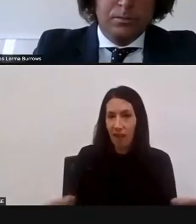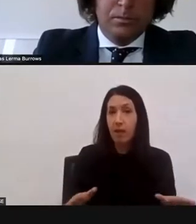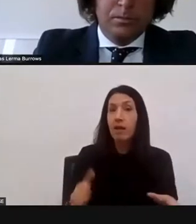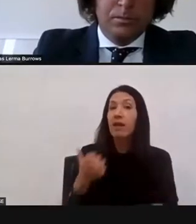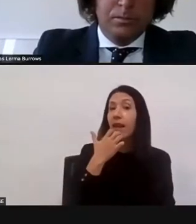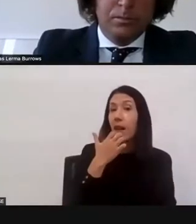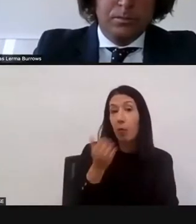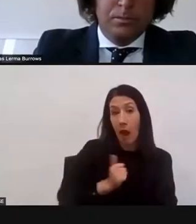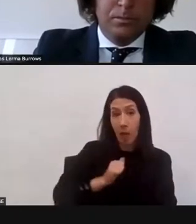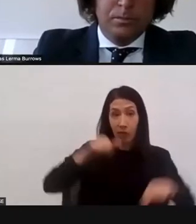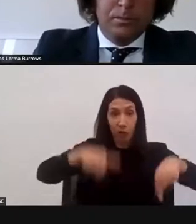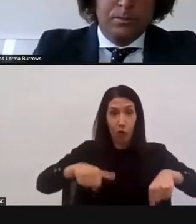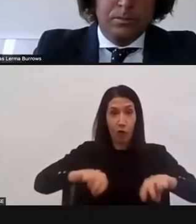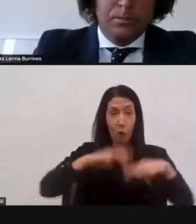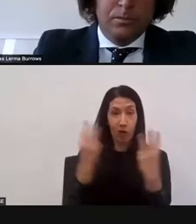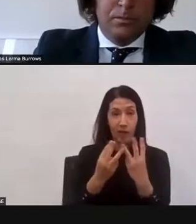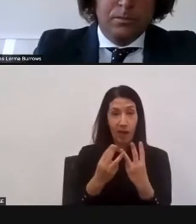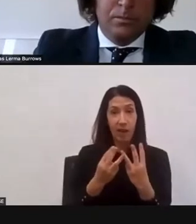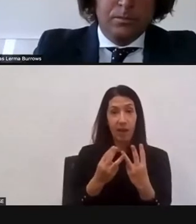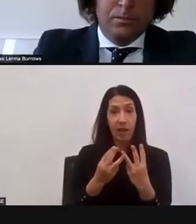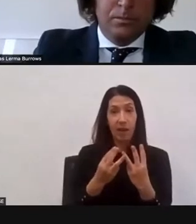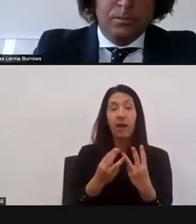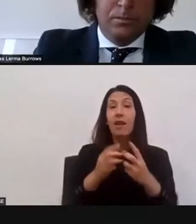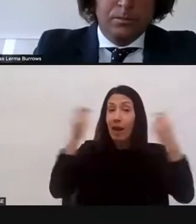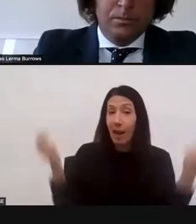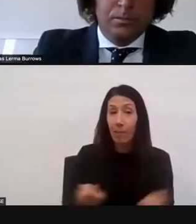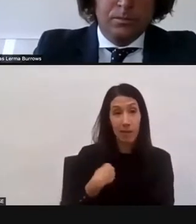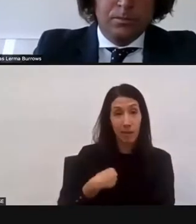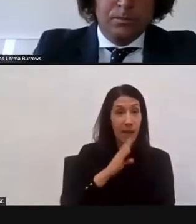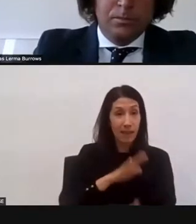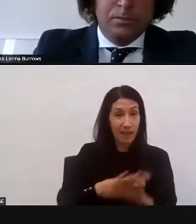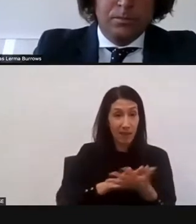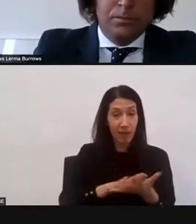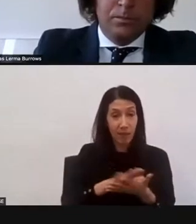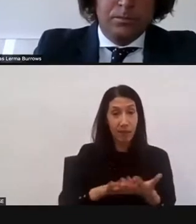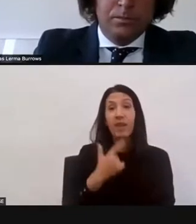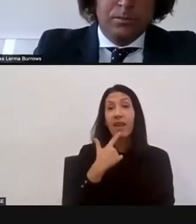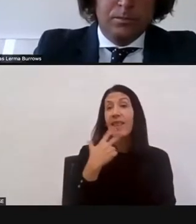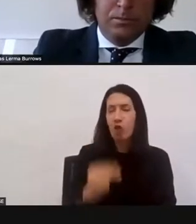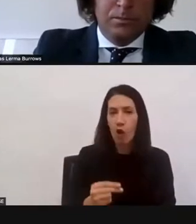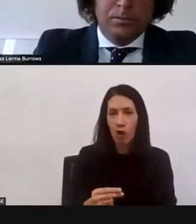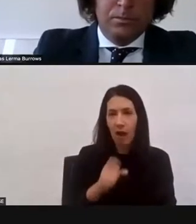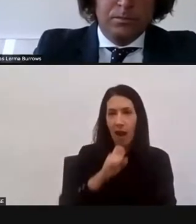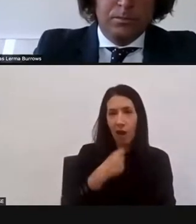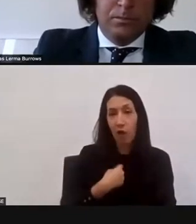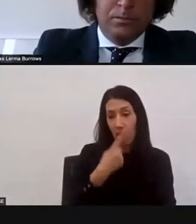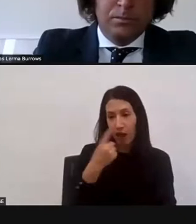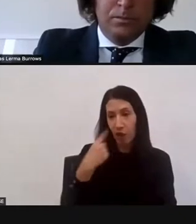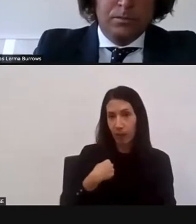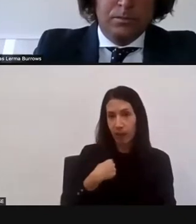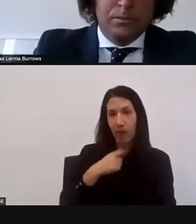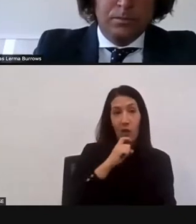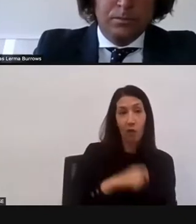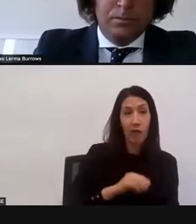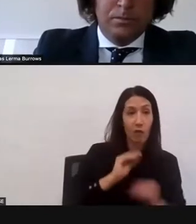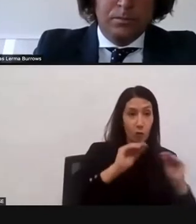aprovecho este foro en el que son actores principales, en la campaña que decía Miguel Ángel, Dino al Odio, puesta en marcha el año pasado entre la Fundación Legalitas